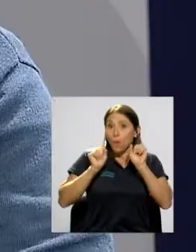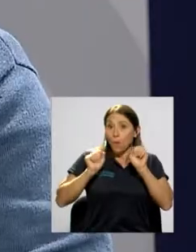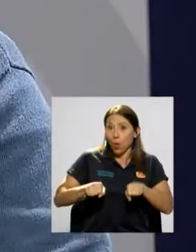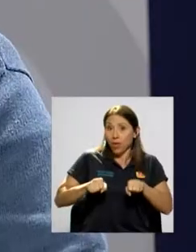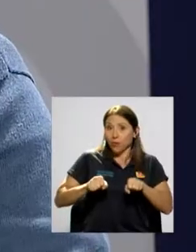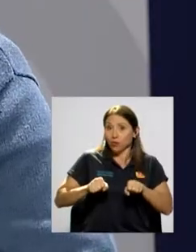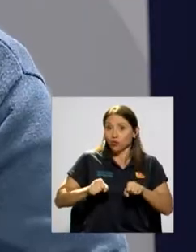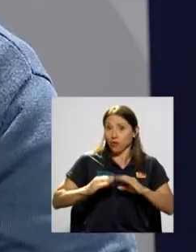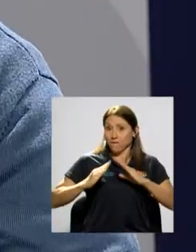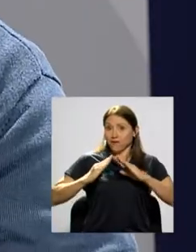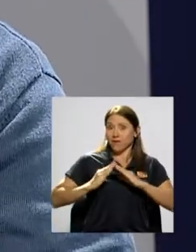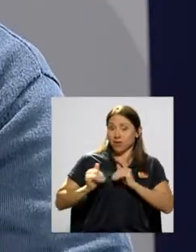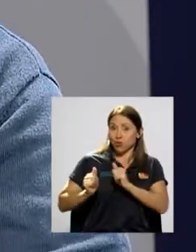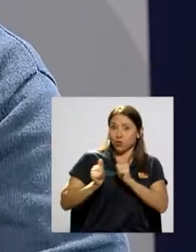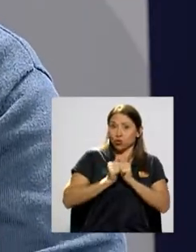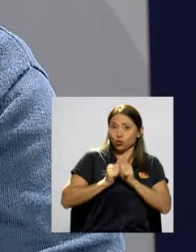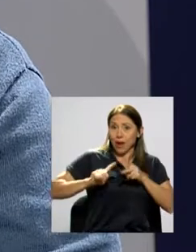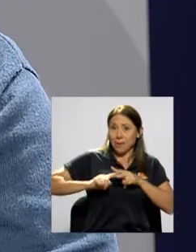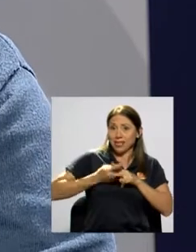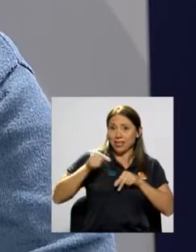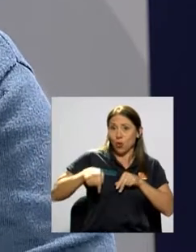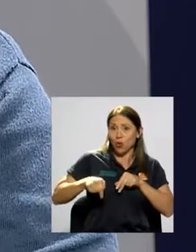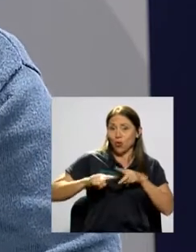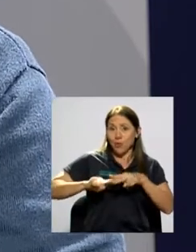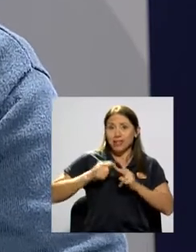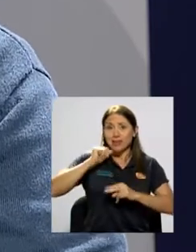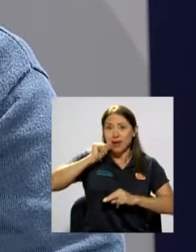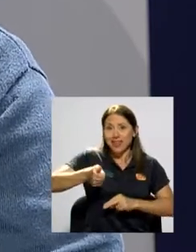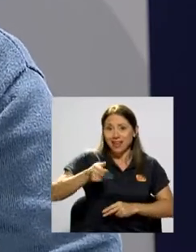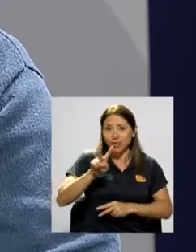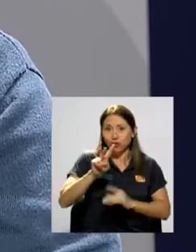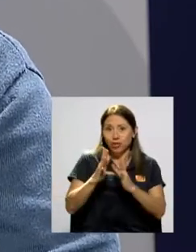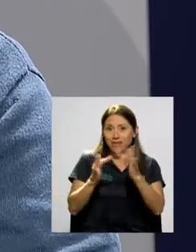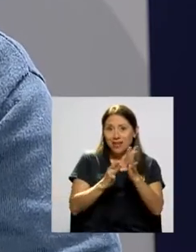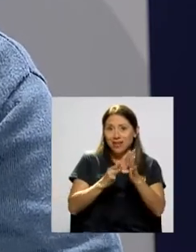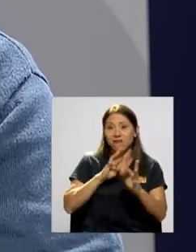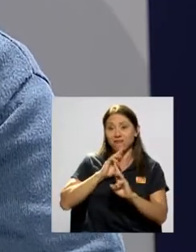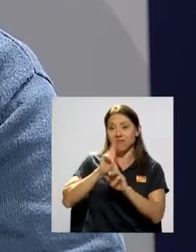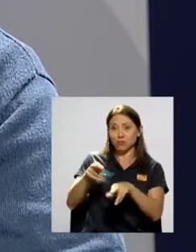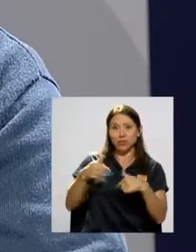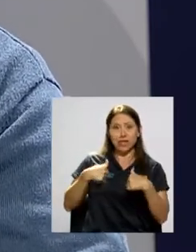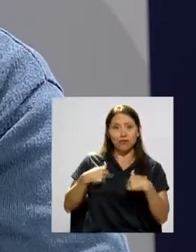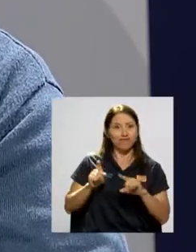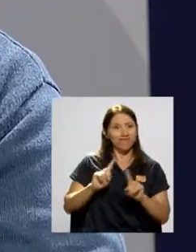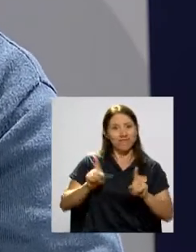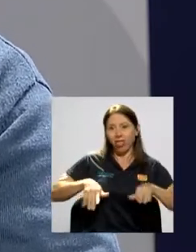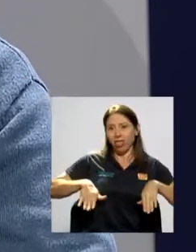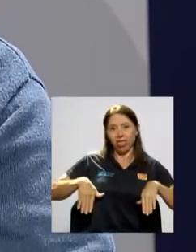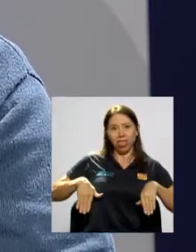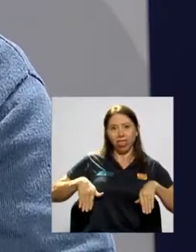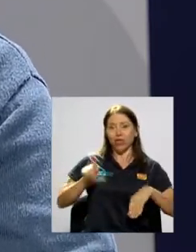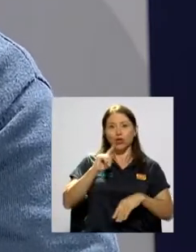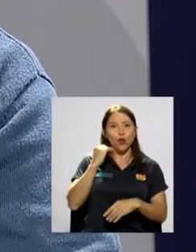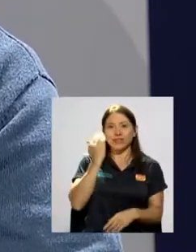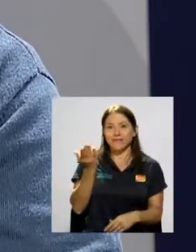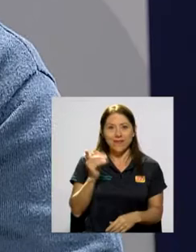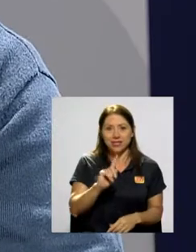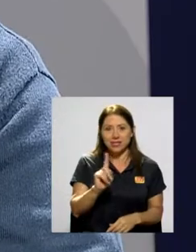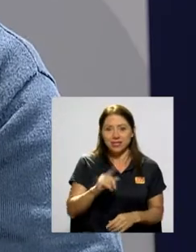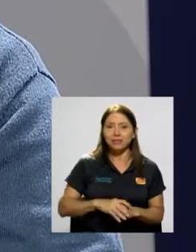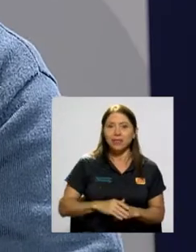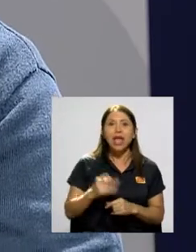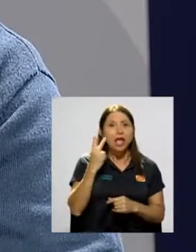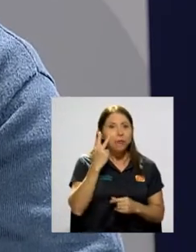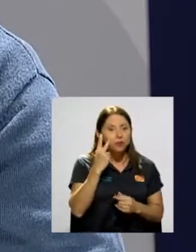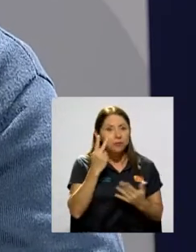o a partir de mañana, 2 de abril. La respuesta yo no la tengo, no es tan sencilla, ¿verdad? Hemos visto un